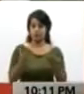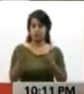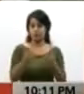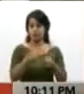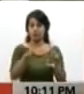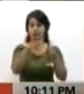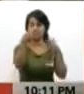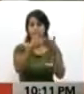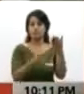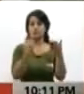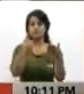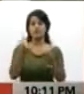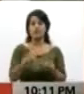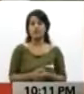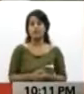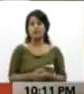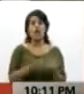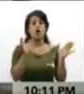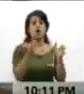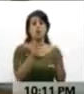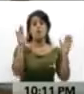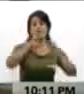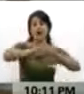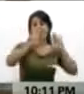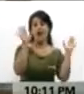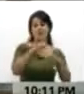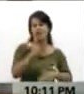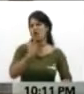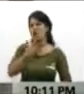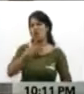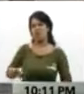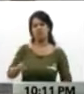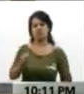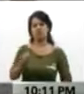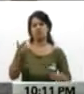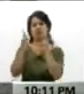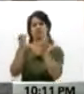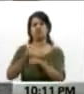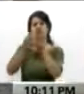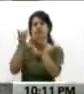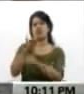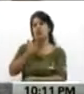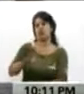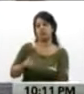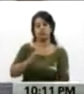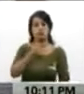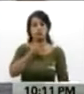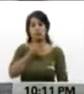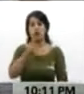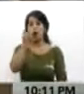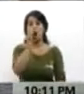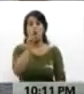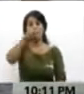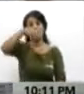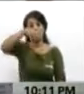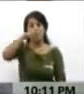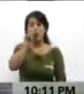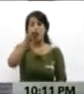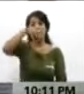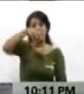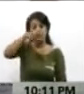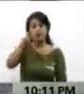El sector de CAC es enemigo de la libertad de expresión, decía Oscar Llanes. Escuchen este testimonio de Oscar Llanes, que no es santo de mi devoción, ni fue